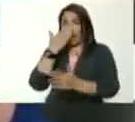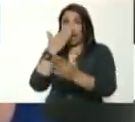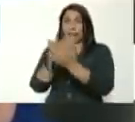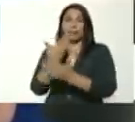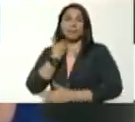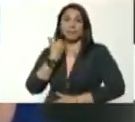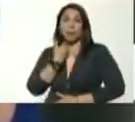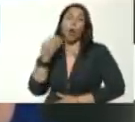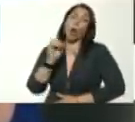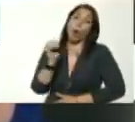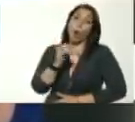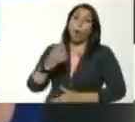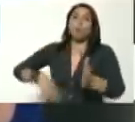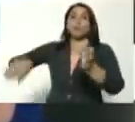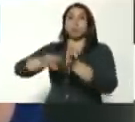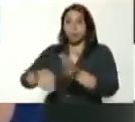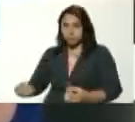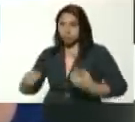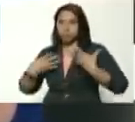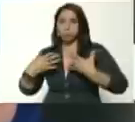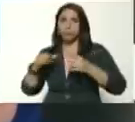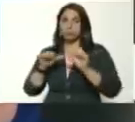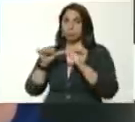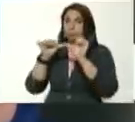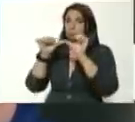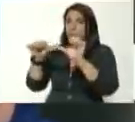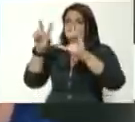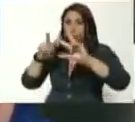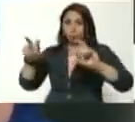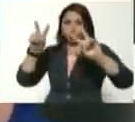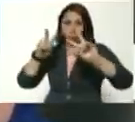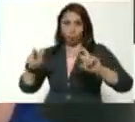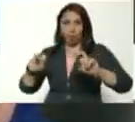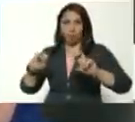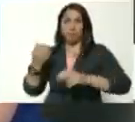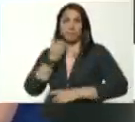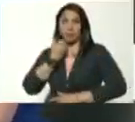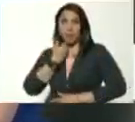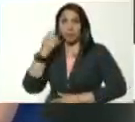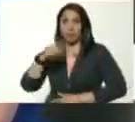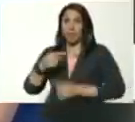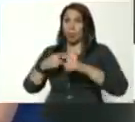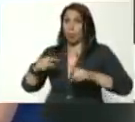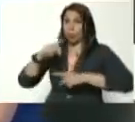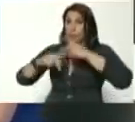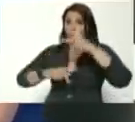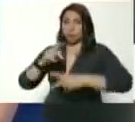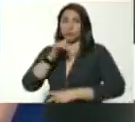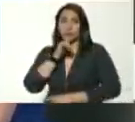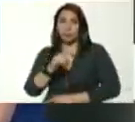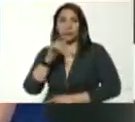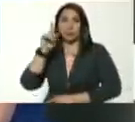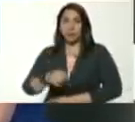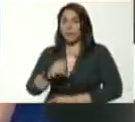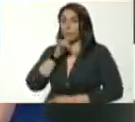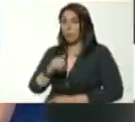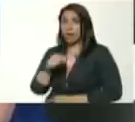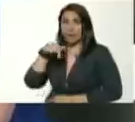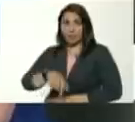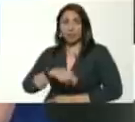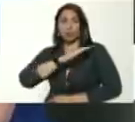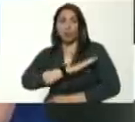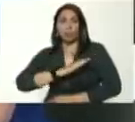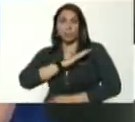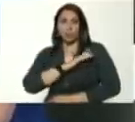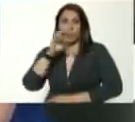de reinfección, con la finalidad de seguir estudiando la variante. Vamos a comenzar otros procesos de investigación que se le van a informar a usted y a la Comisión en el Instituto